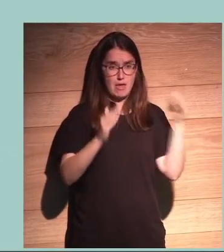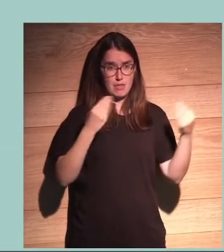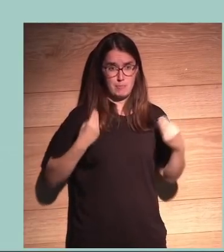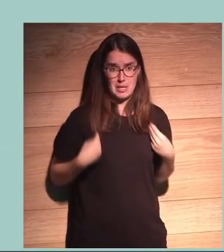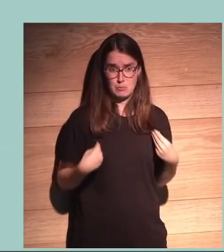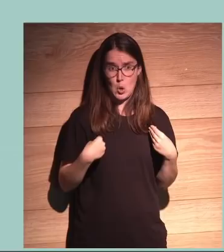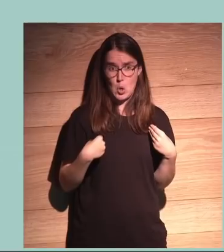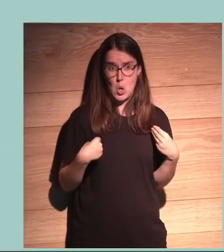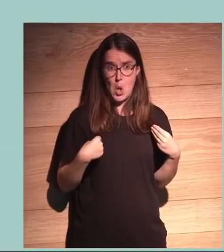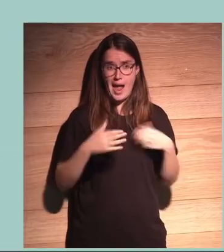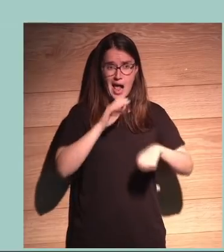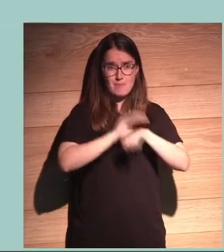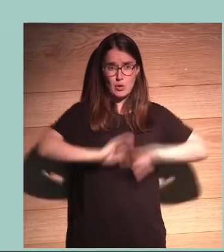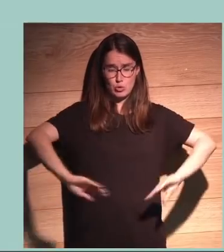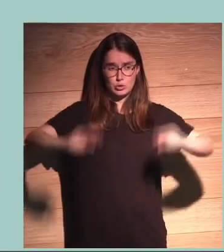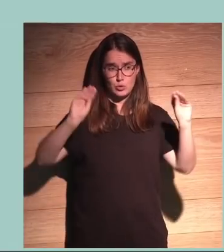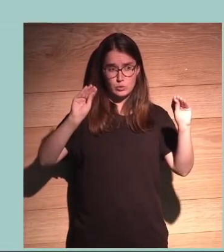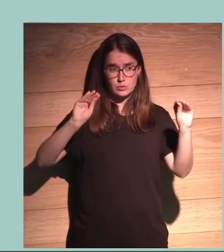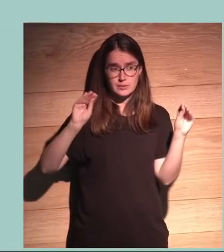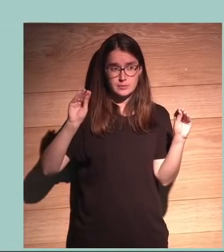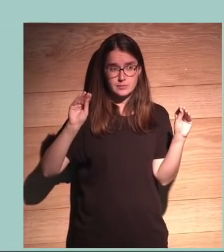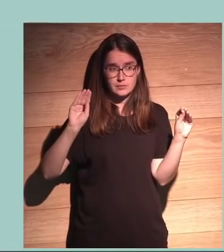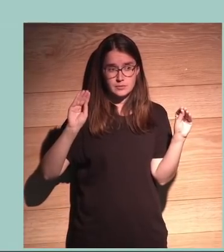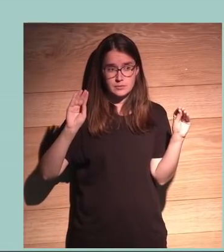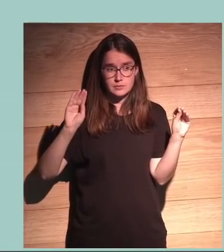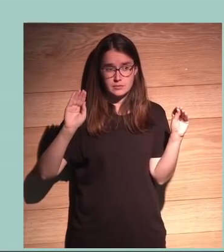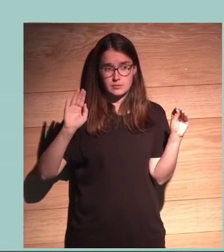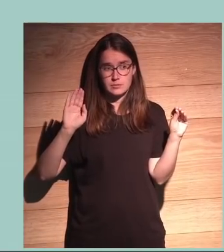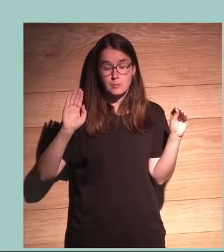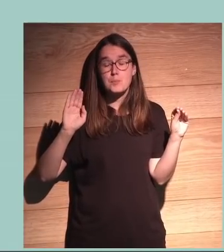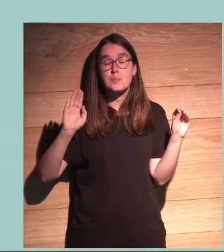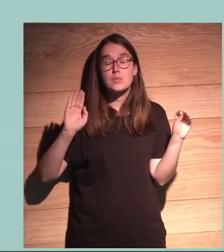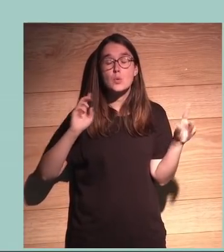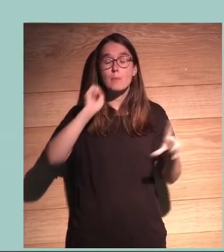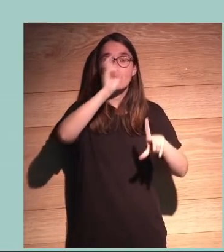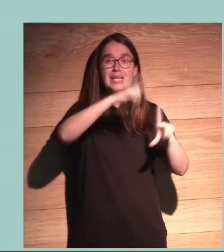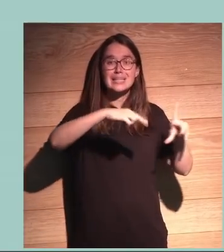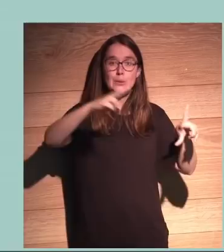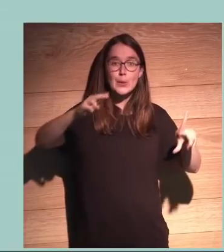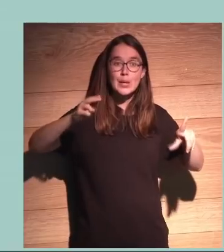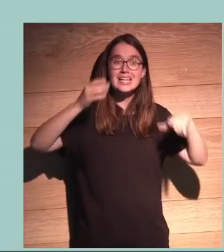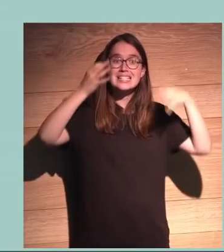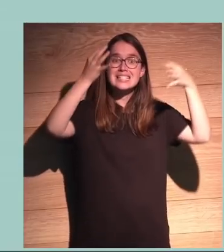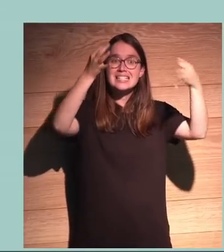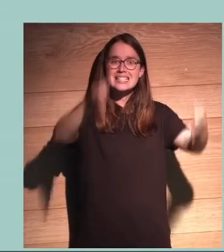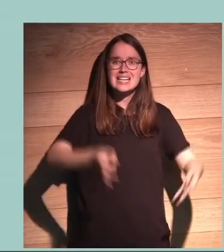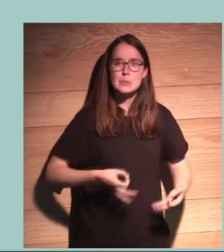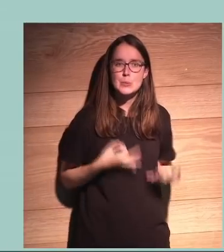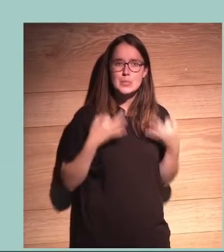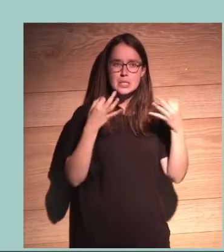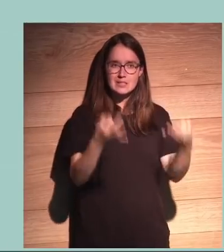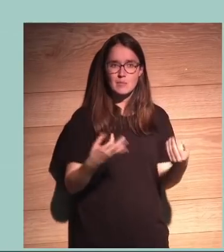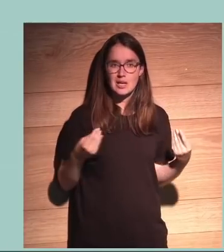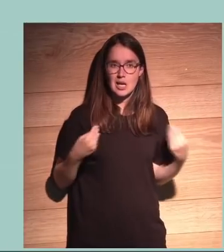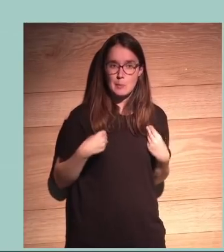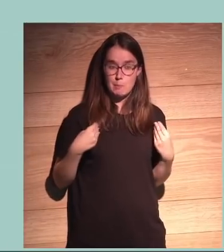amigo de Judith Leyster, y un pintor pintor que siempre fue, en